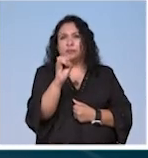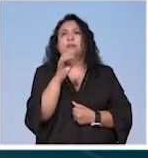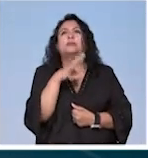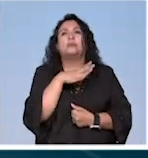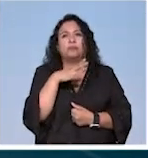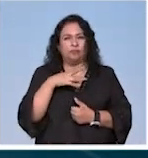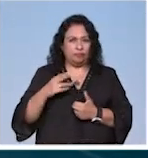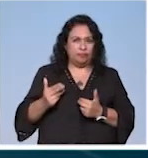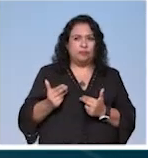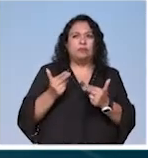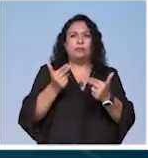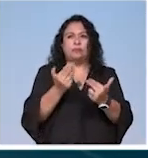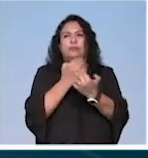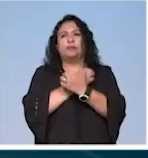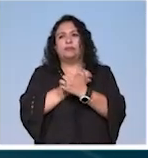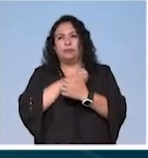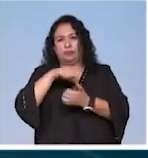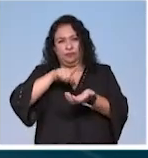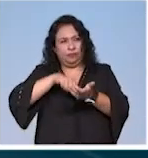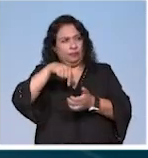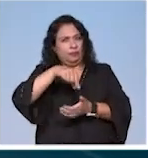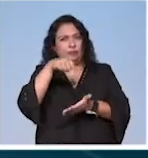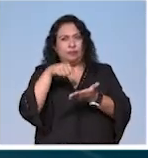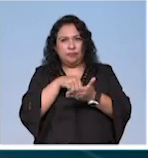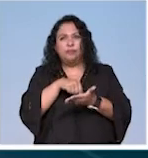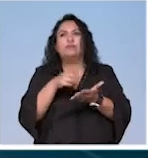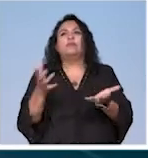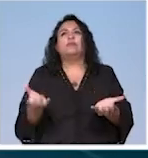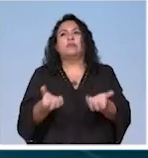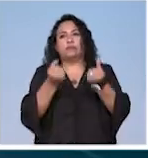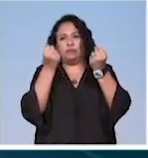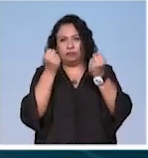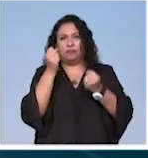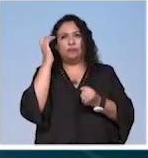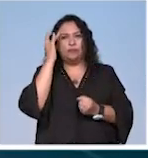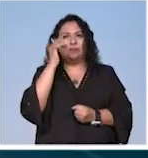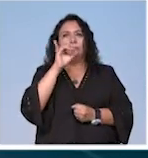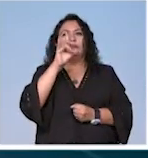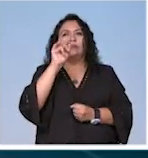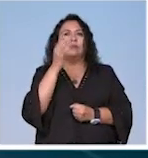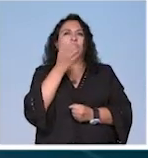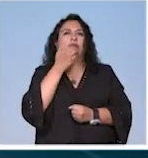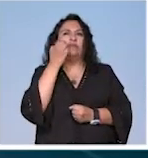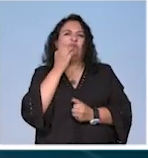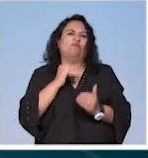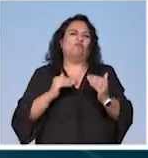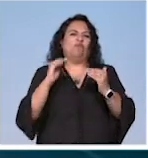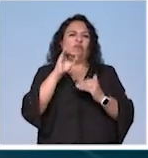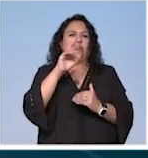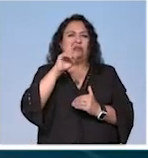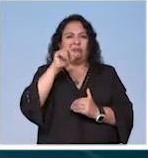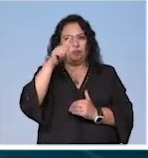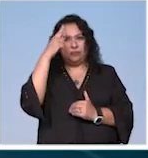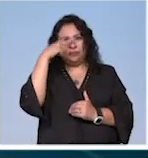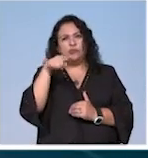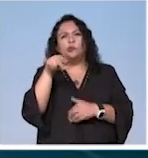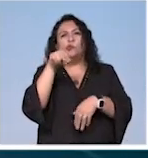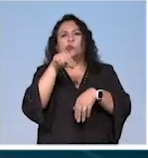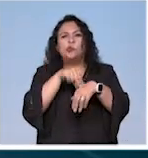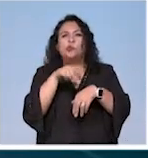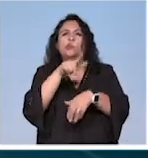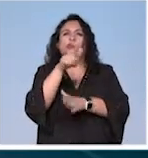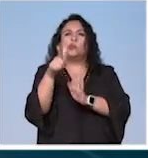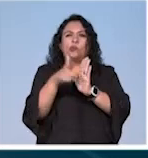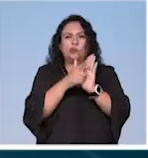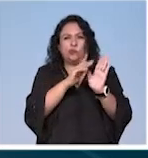la herencia educativa que tiene el lugar y recupera San Ildefonso como un colegio imperial para la medicina y las